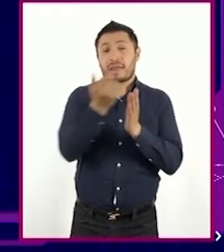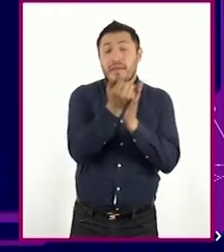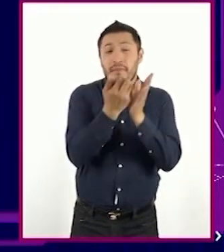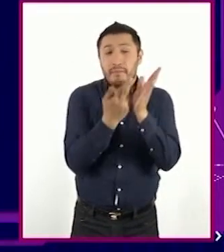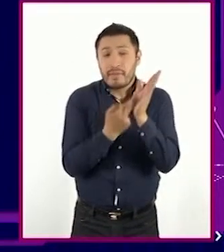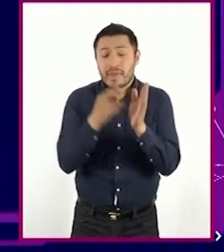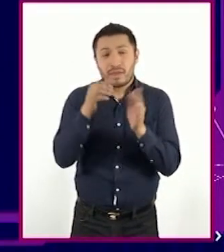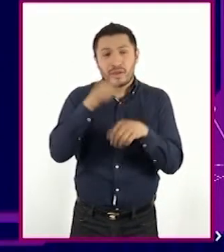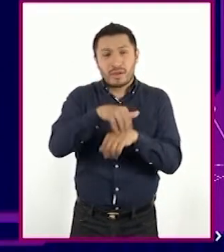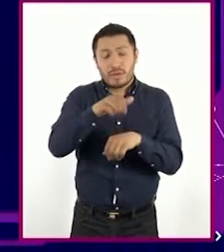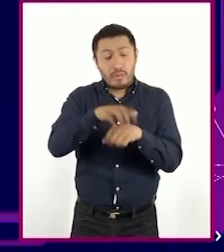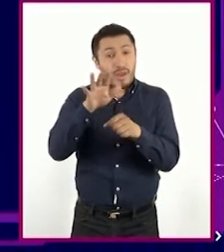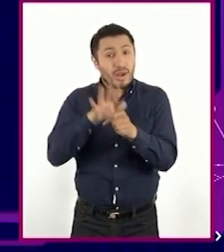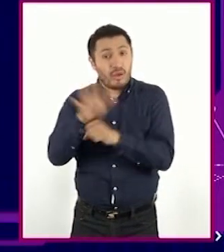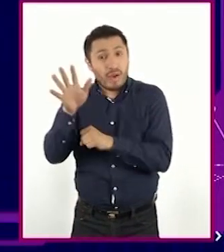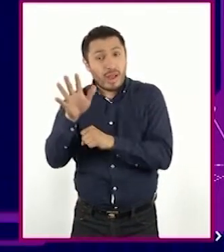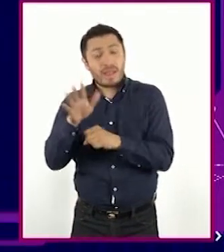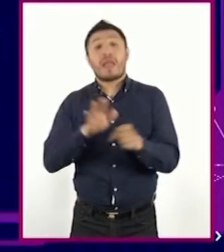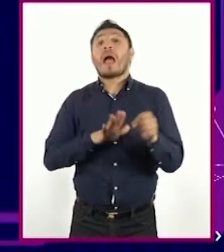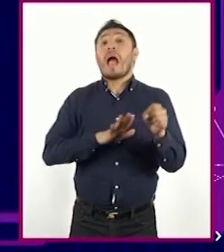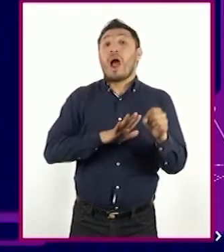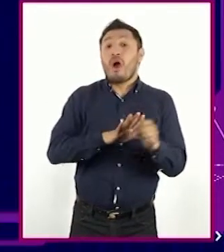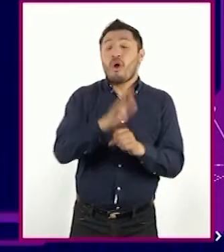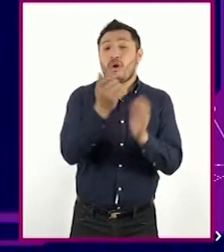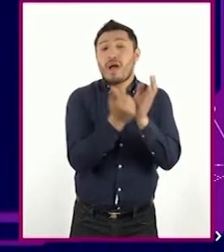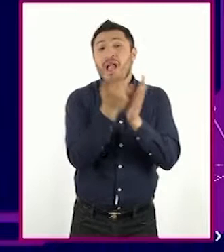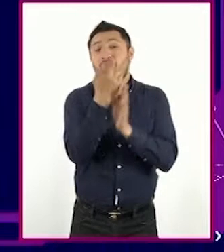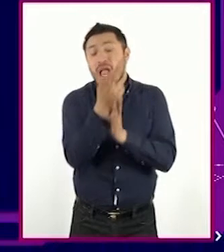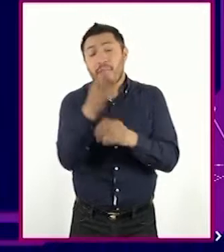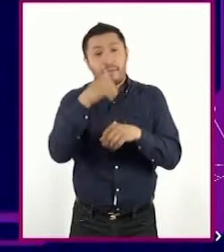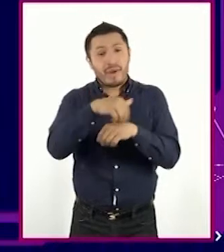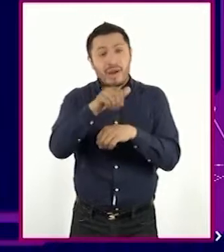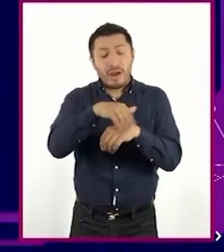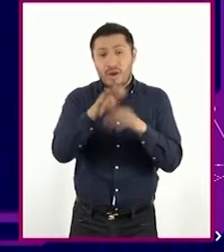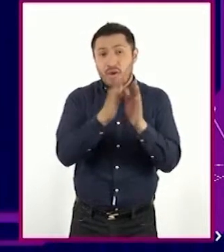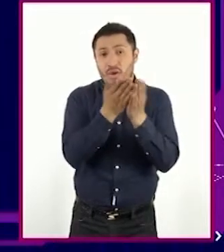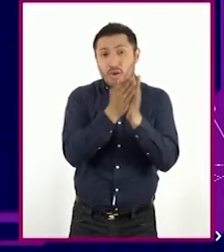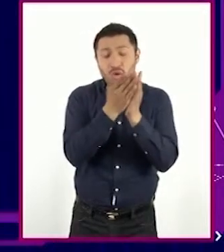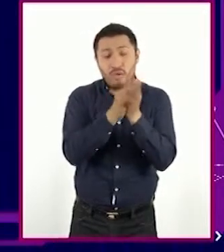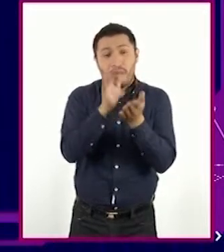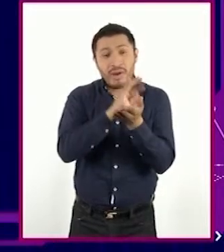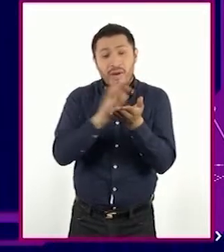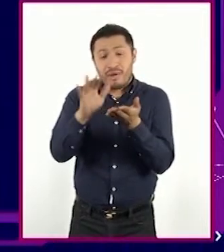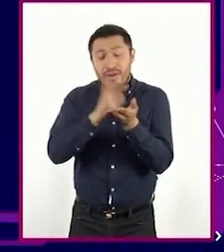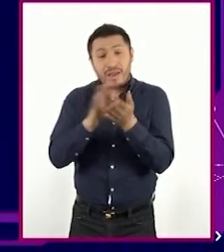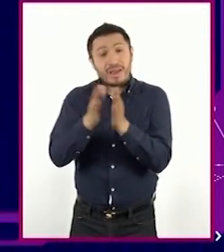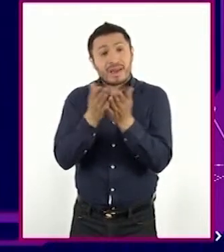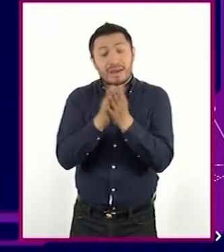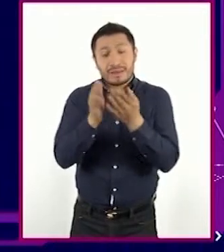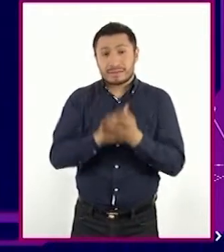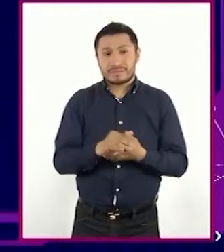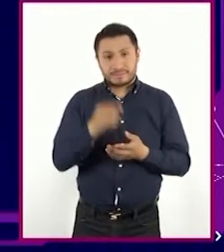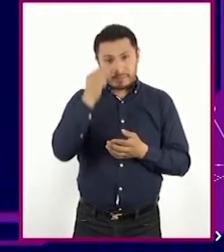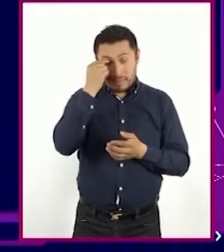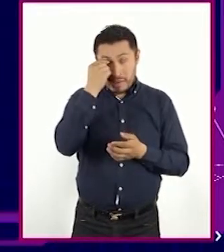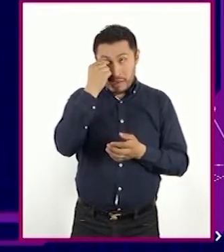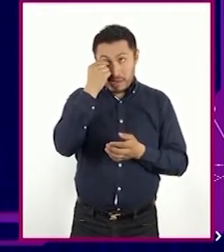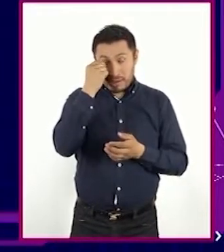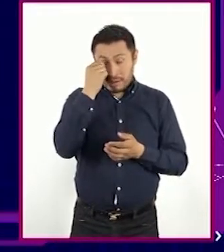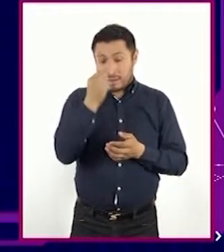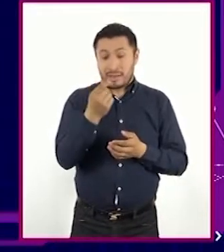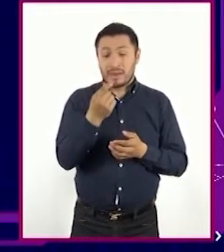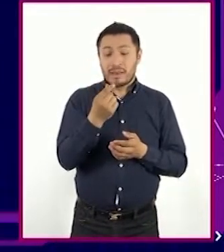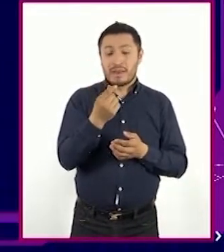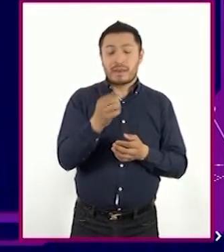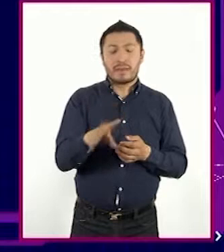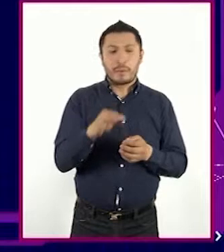libros leídos? ¿Cuál fue el mayor número de libros leídos? Una cuarta parte de las alumnas